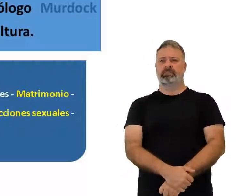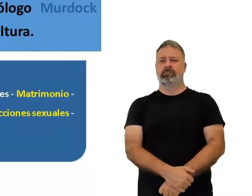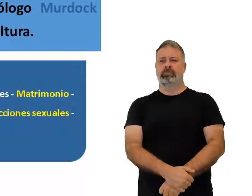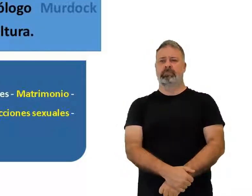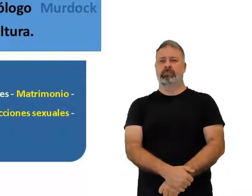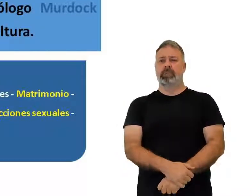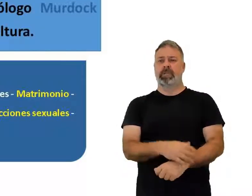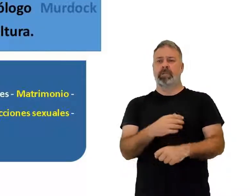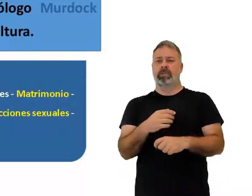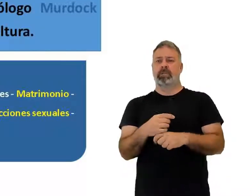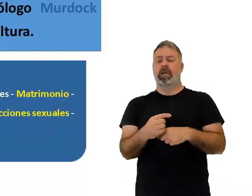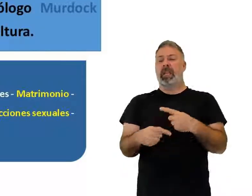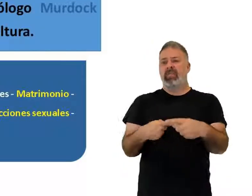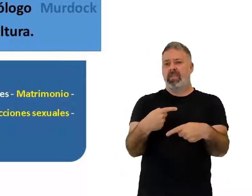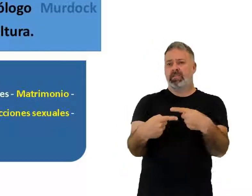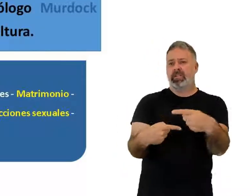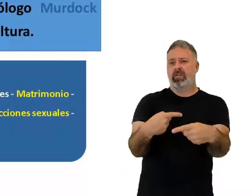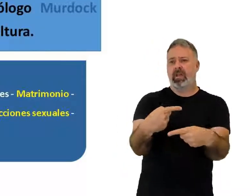han desarrollado